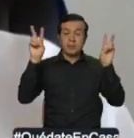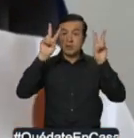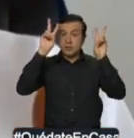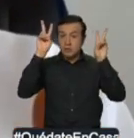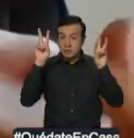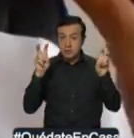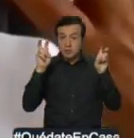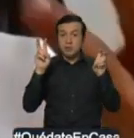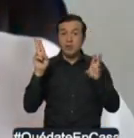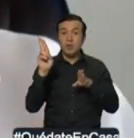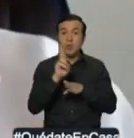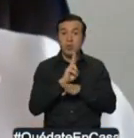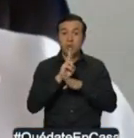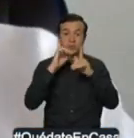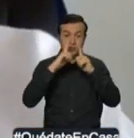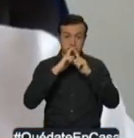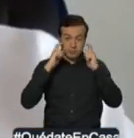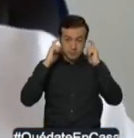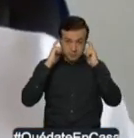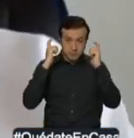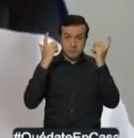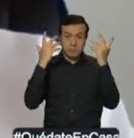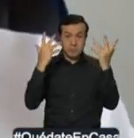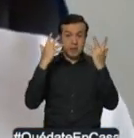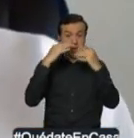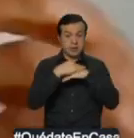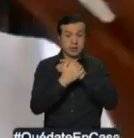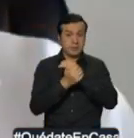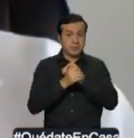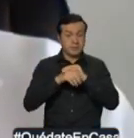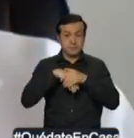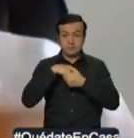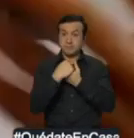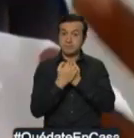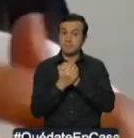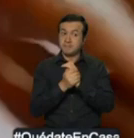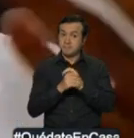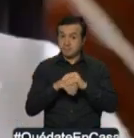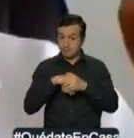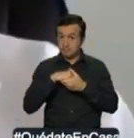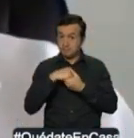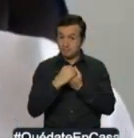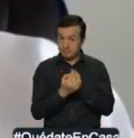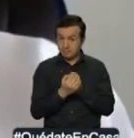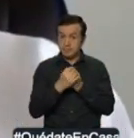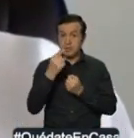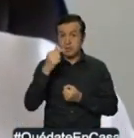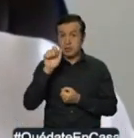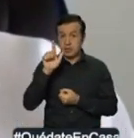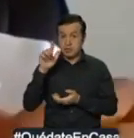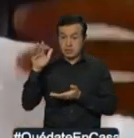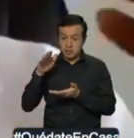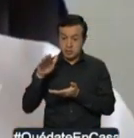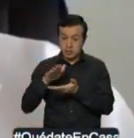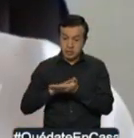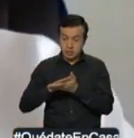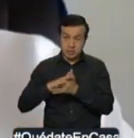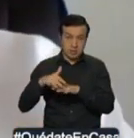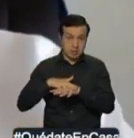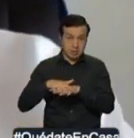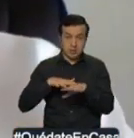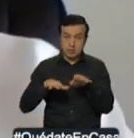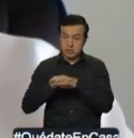del uso de mascarilla el lavado de manos el uso de gel o alcohol desinfectante